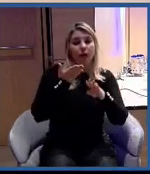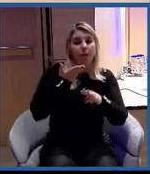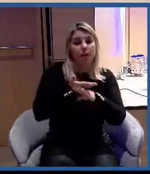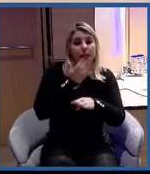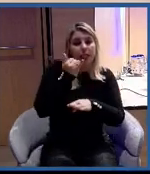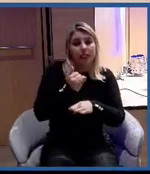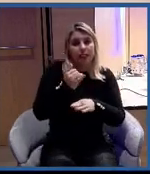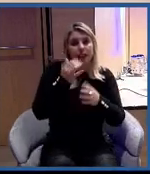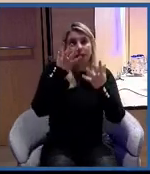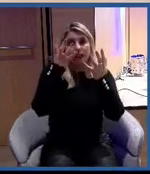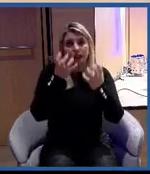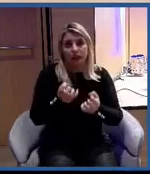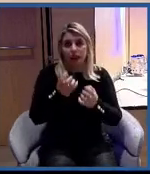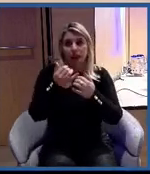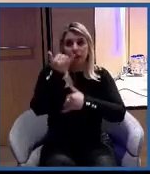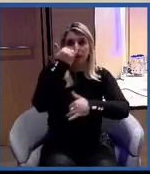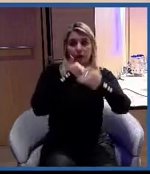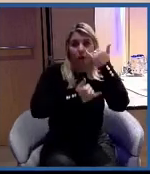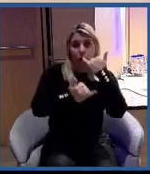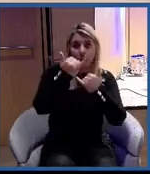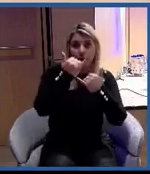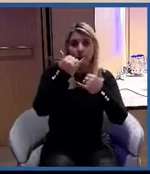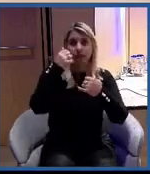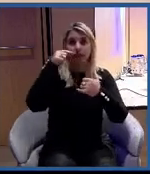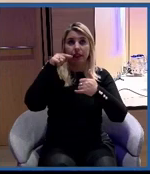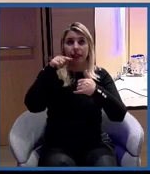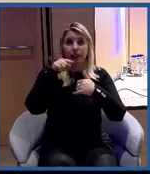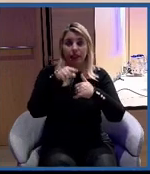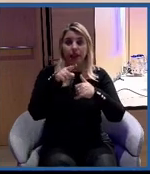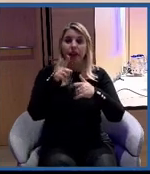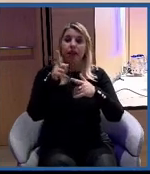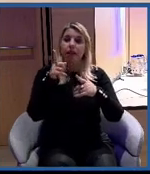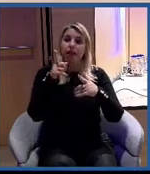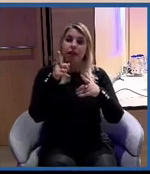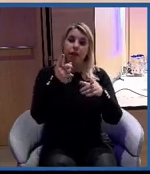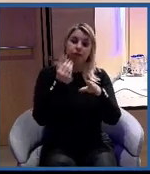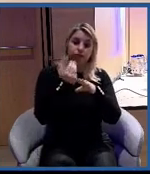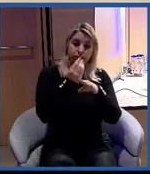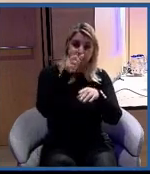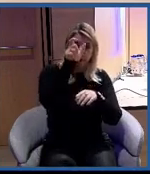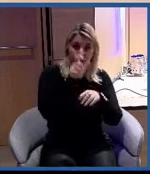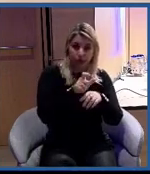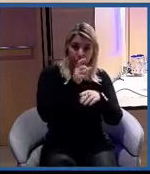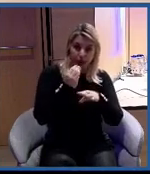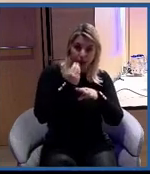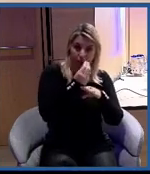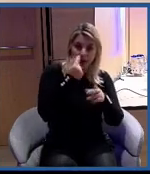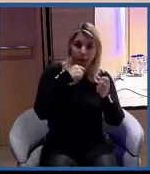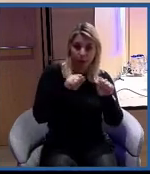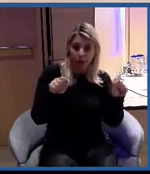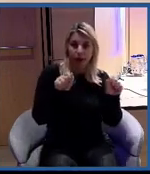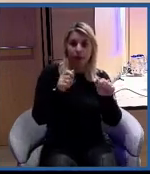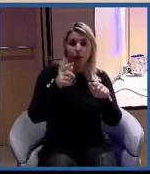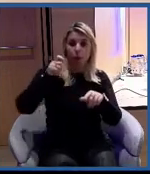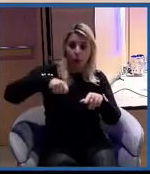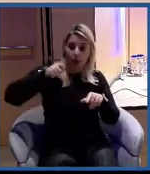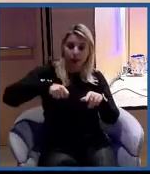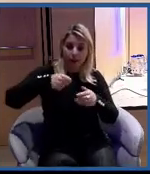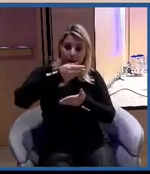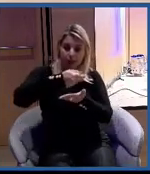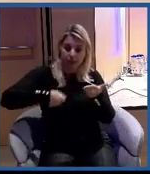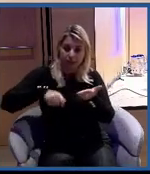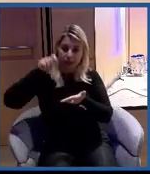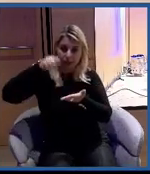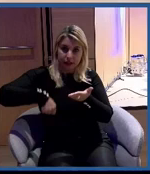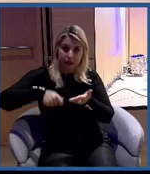quiero solicitar los datos de un alcalde en función pública o llevo una orden de juez o llevo una carta de